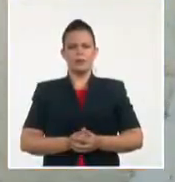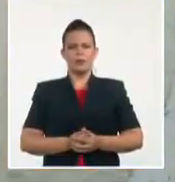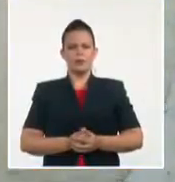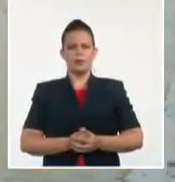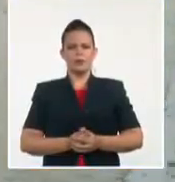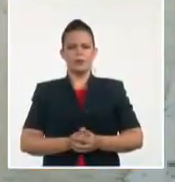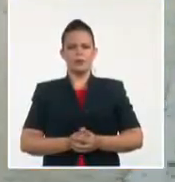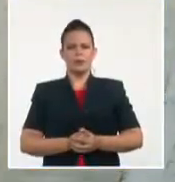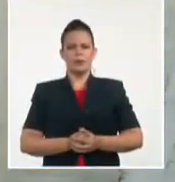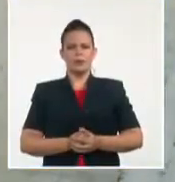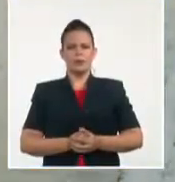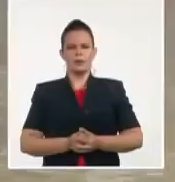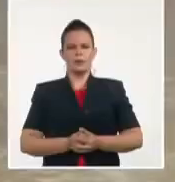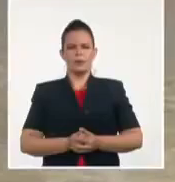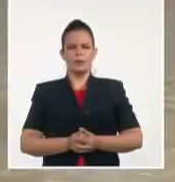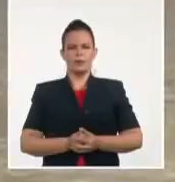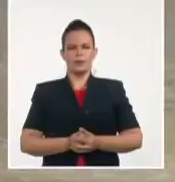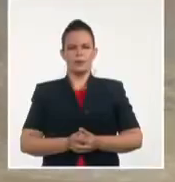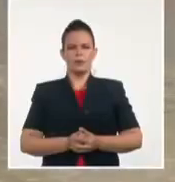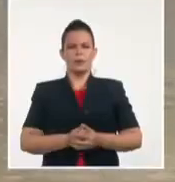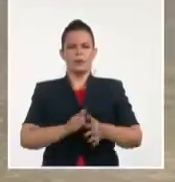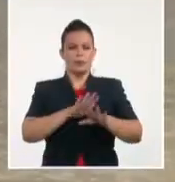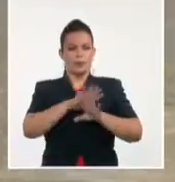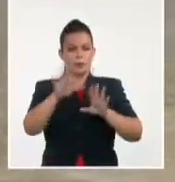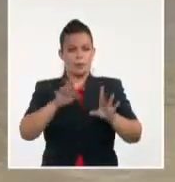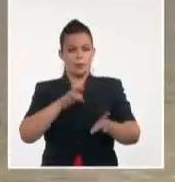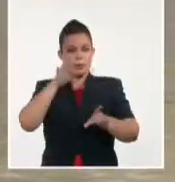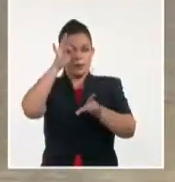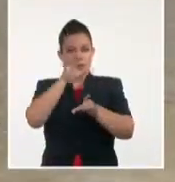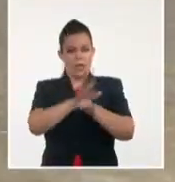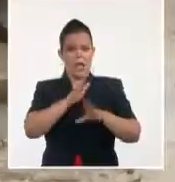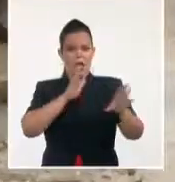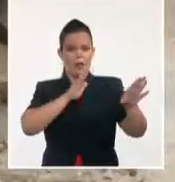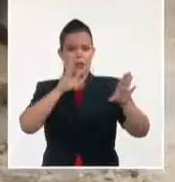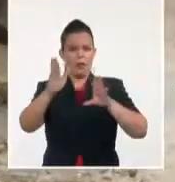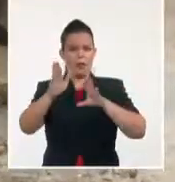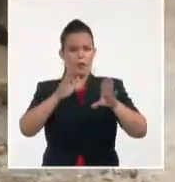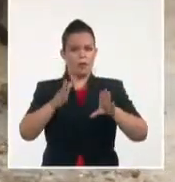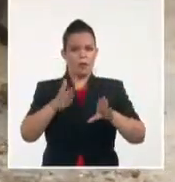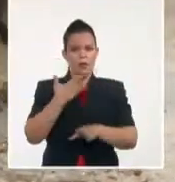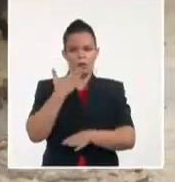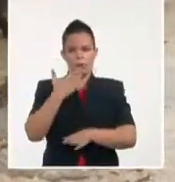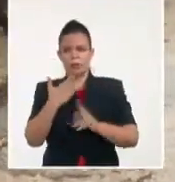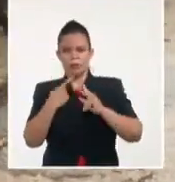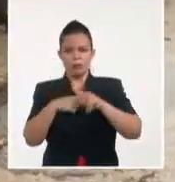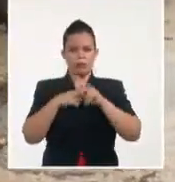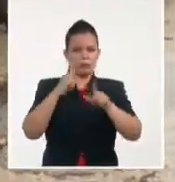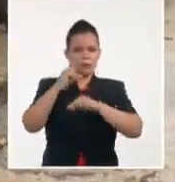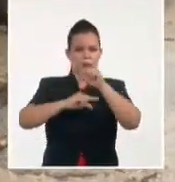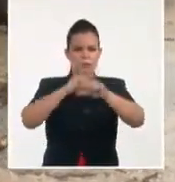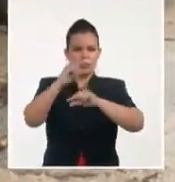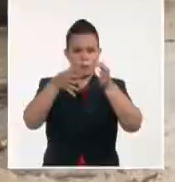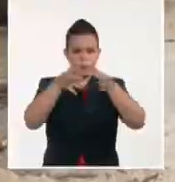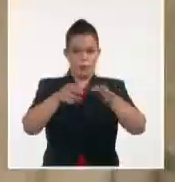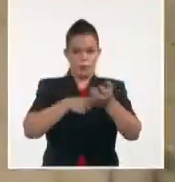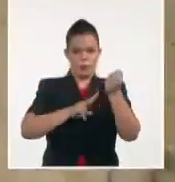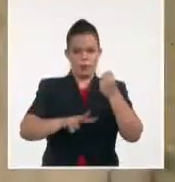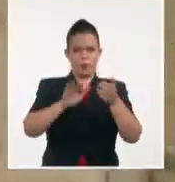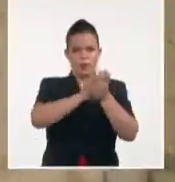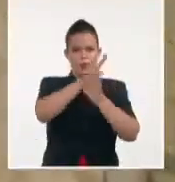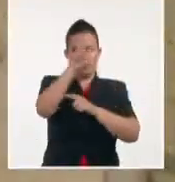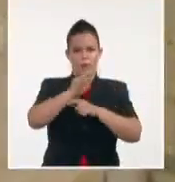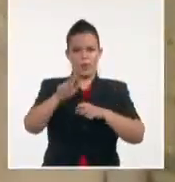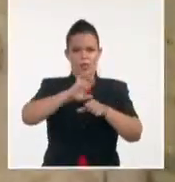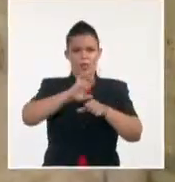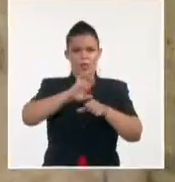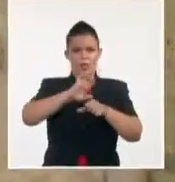Tras decretarse normalidad en Mayabeque, miembros del Consejo de Defensa Municipal de San José de las Lajas recorren las zonas vulnerables